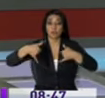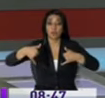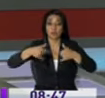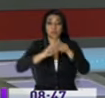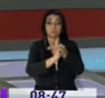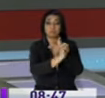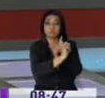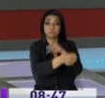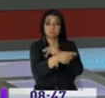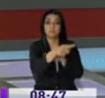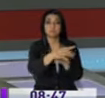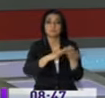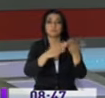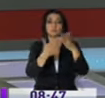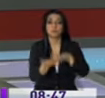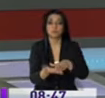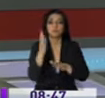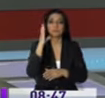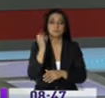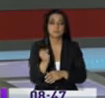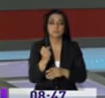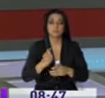Esto sucedió en la ciudad de Cuenca.